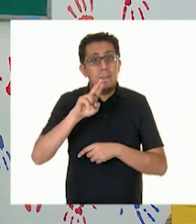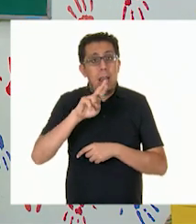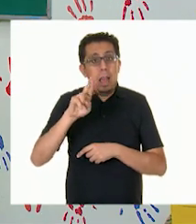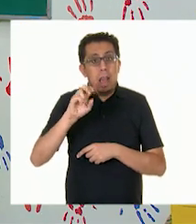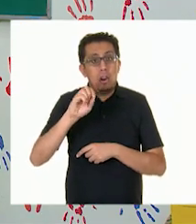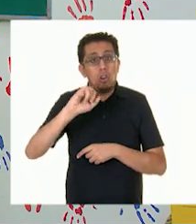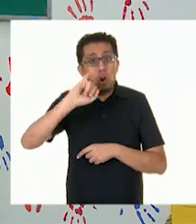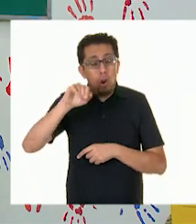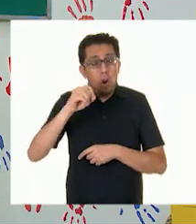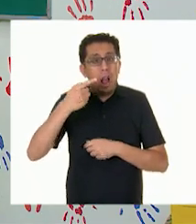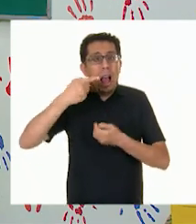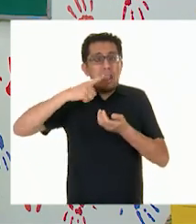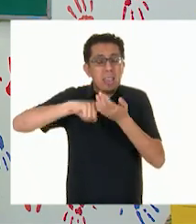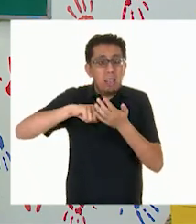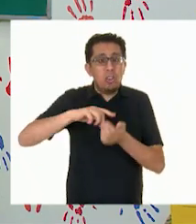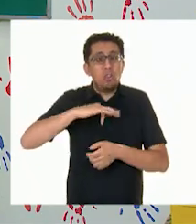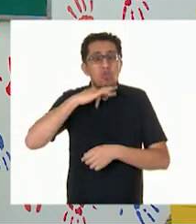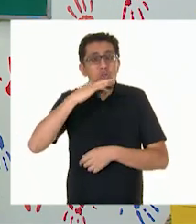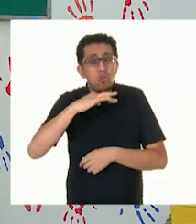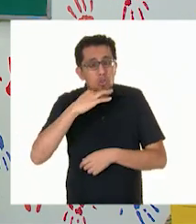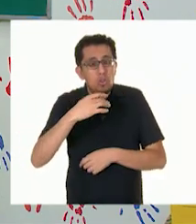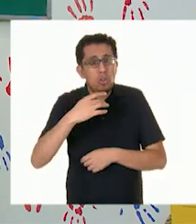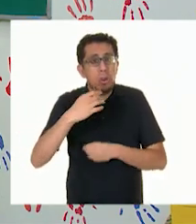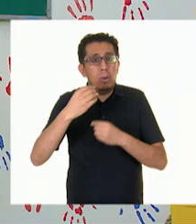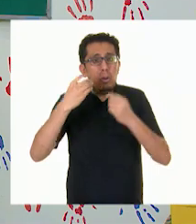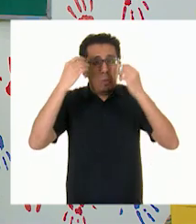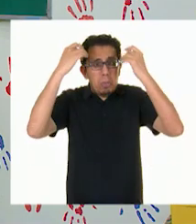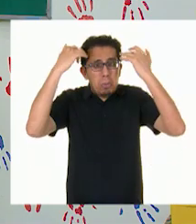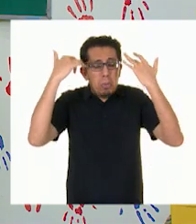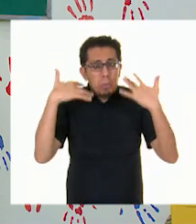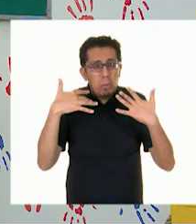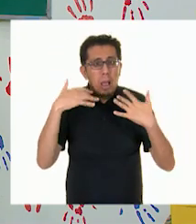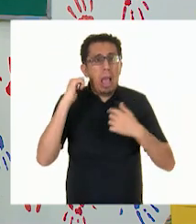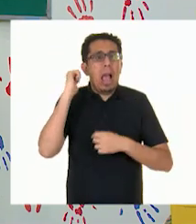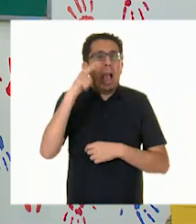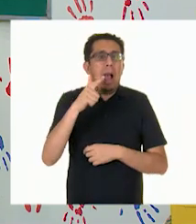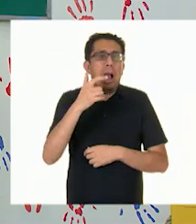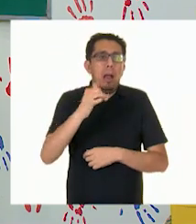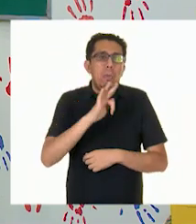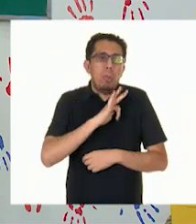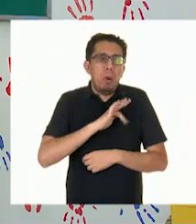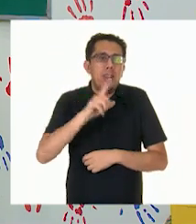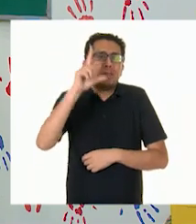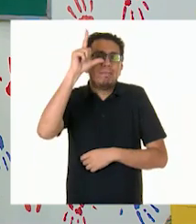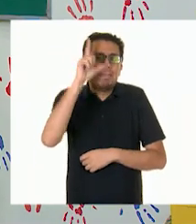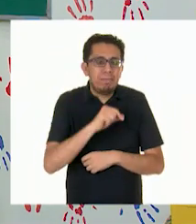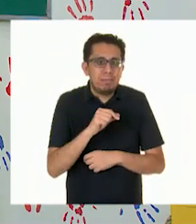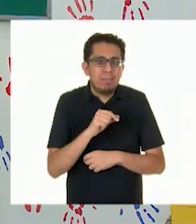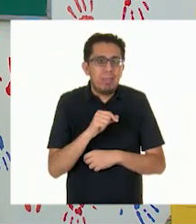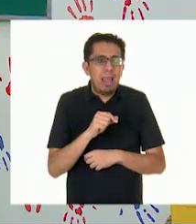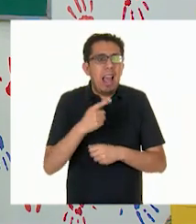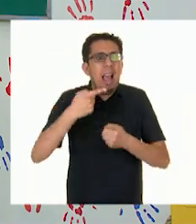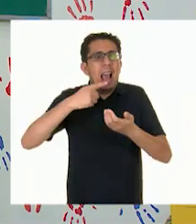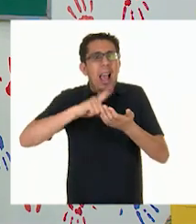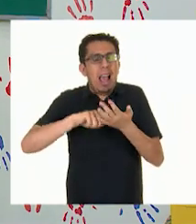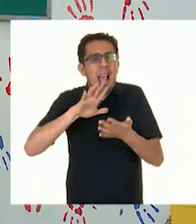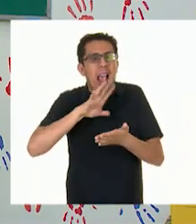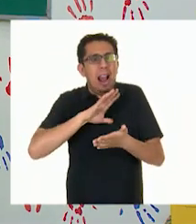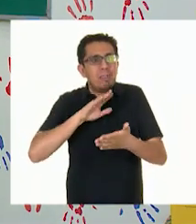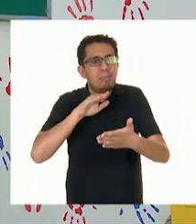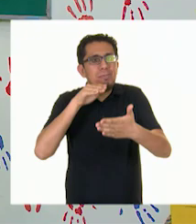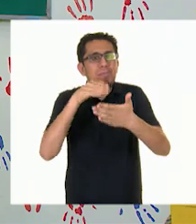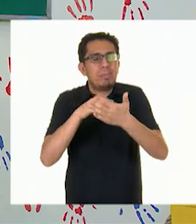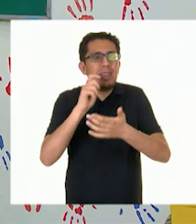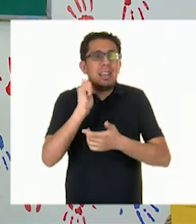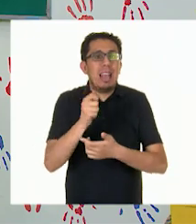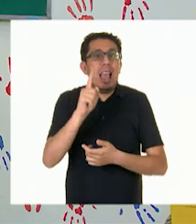con sudor o con algún otro material, no toma una medición precisa? Porque hay algo que le estorba, en este caso, el